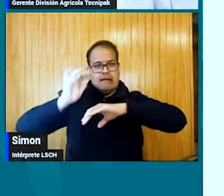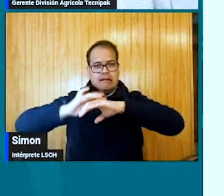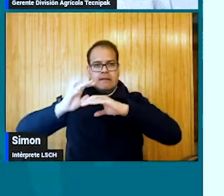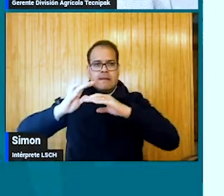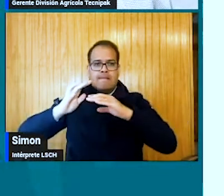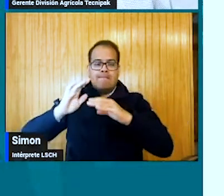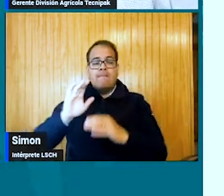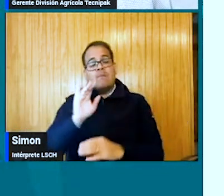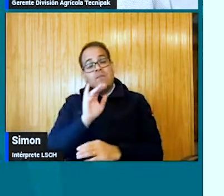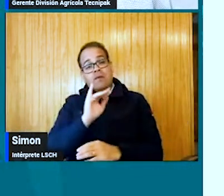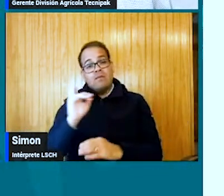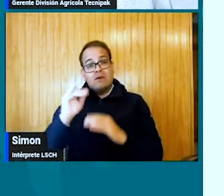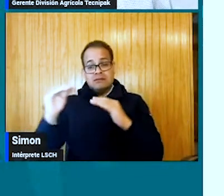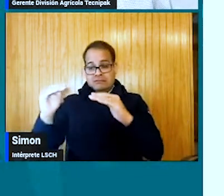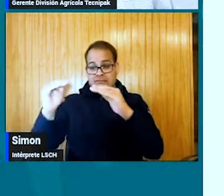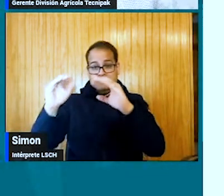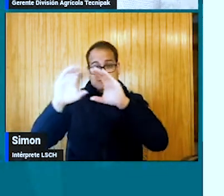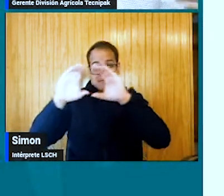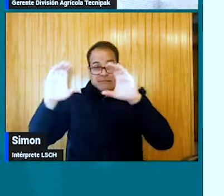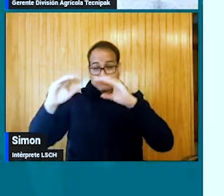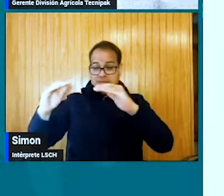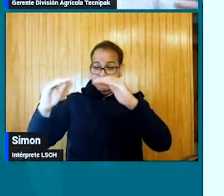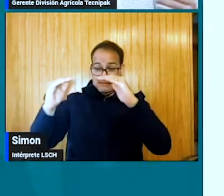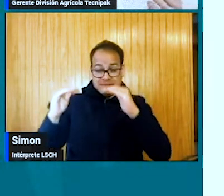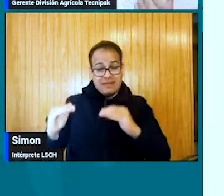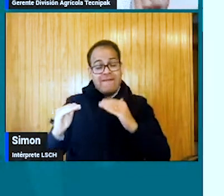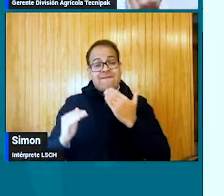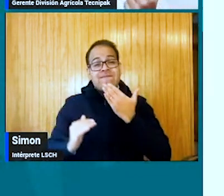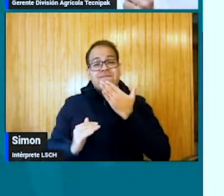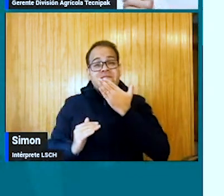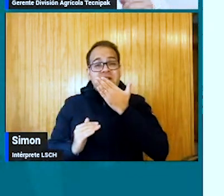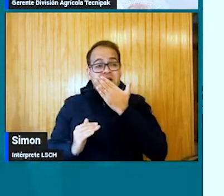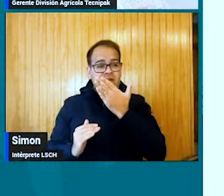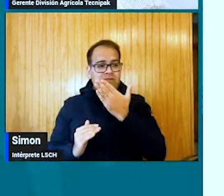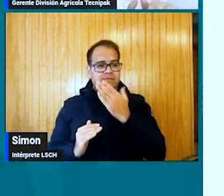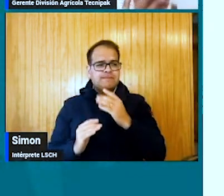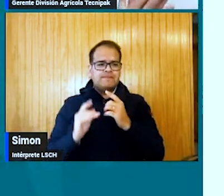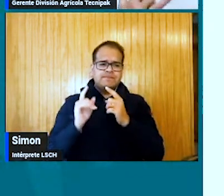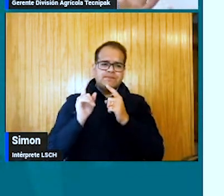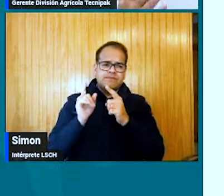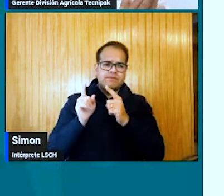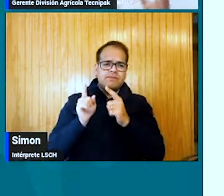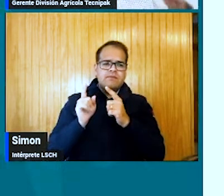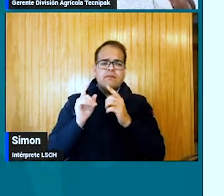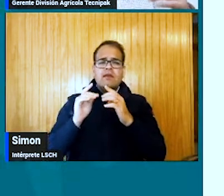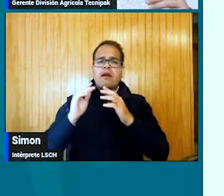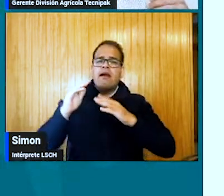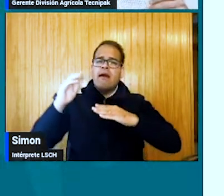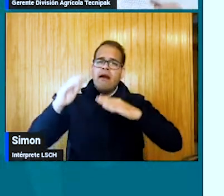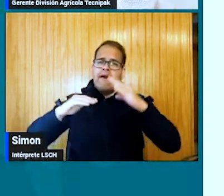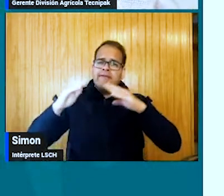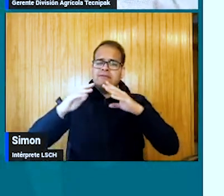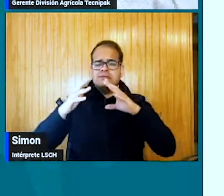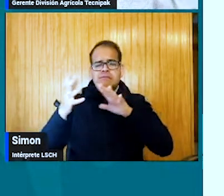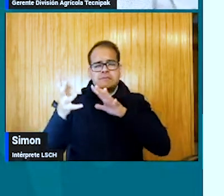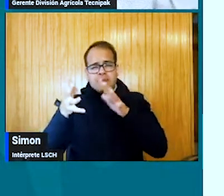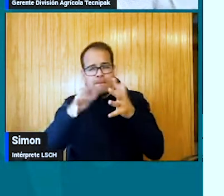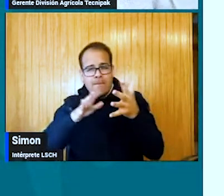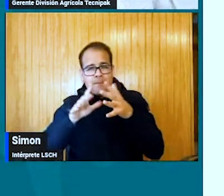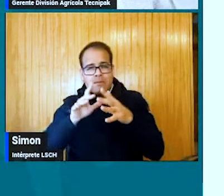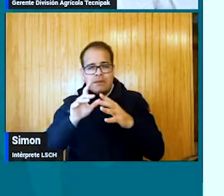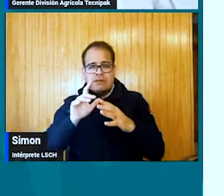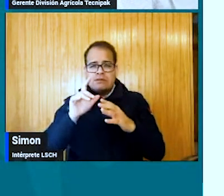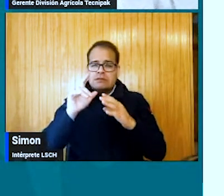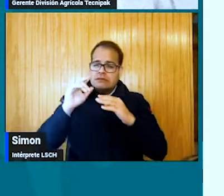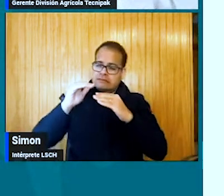Y esta siempre tiene una capa de inversión térmica, que es una bolsa de aire que por lo general fluctúan entre los 7 y 30